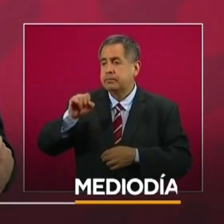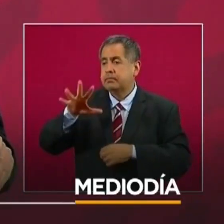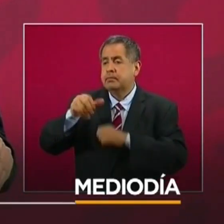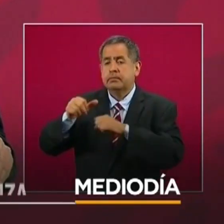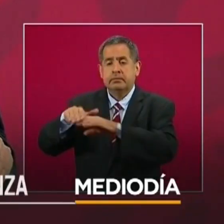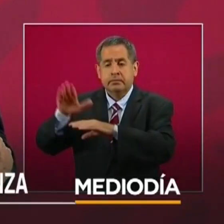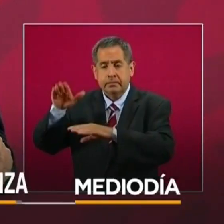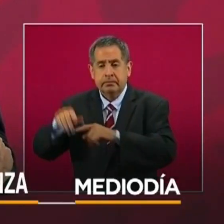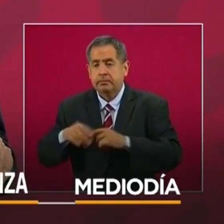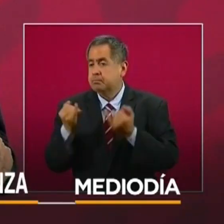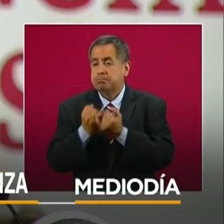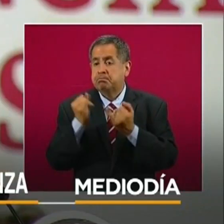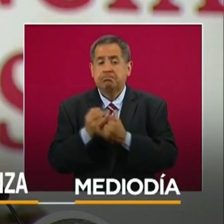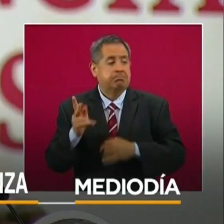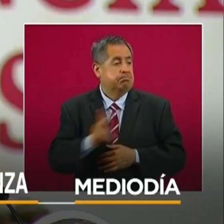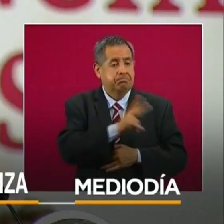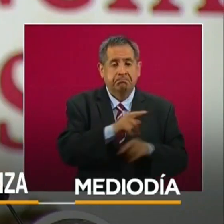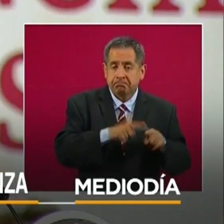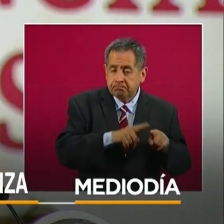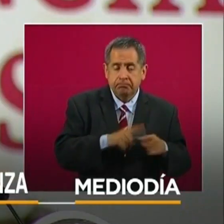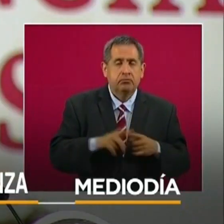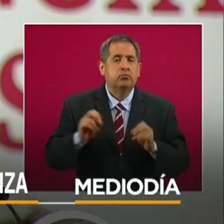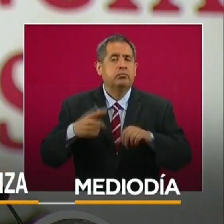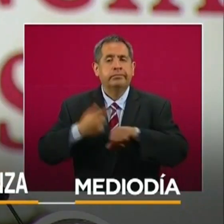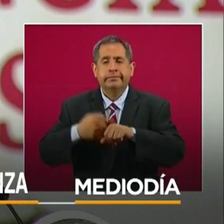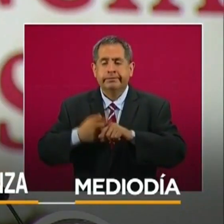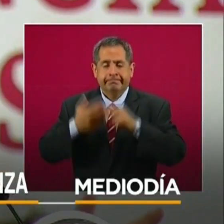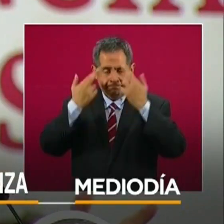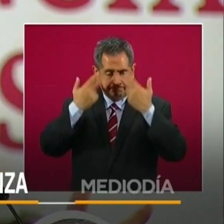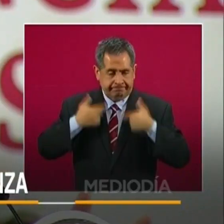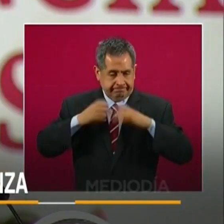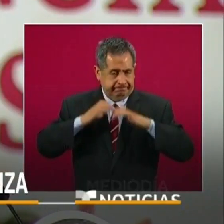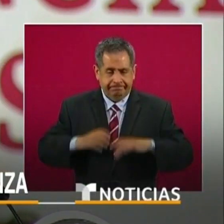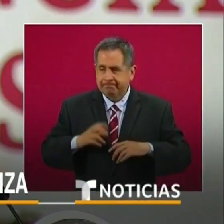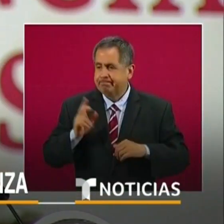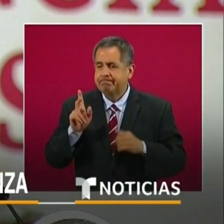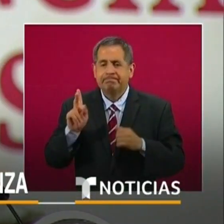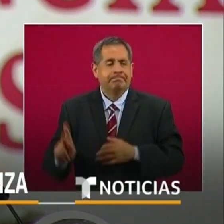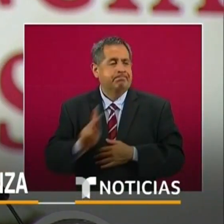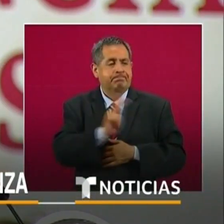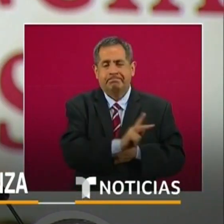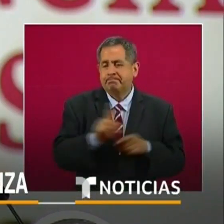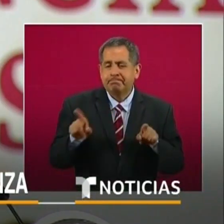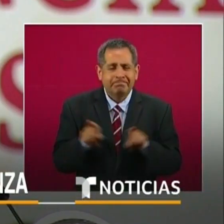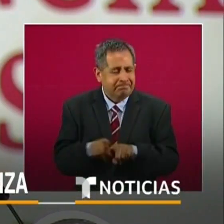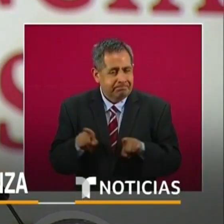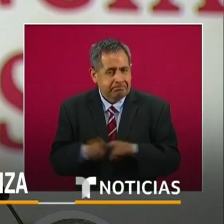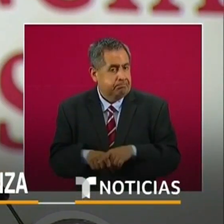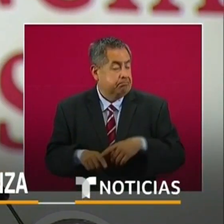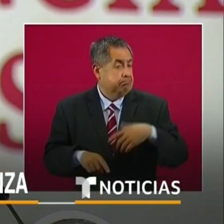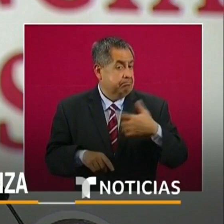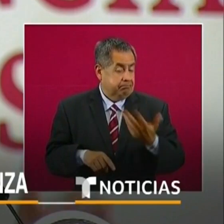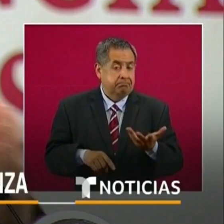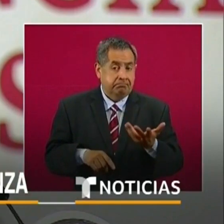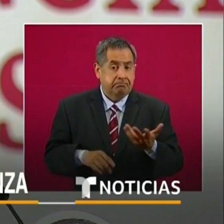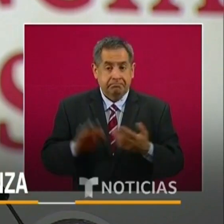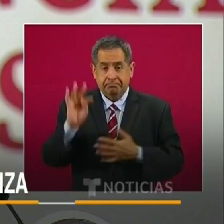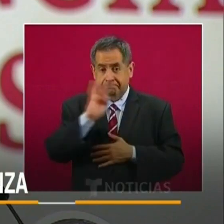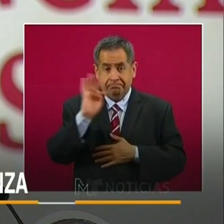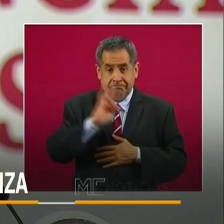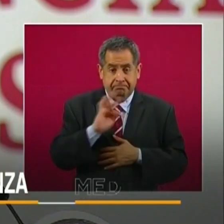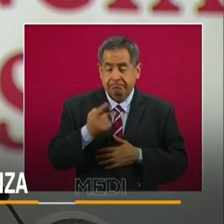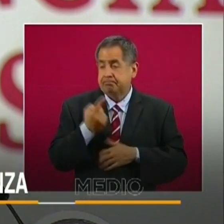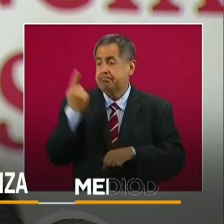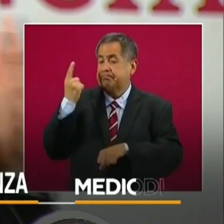años, personas que tienen enfermedades crónicas, es muy previsible que pudiera